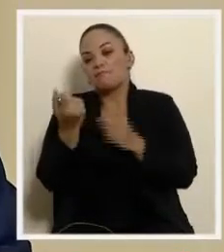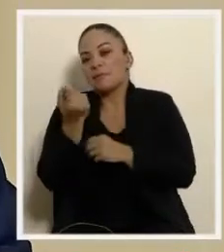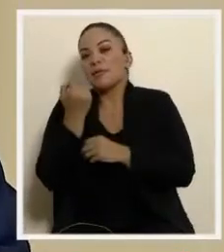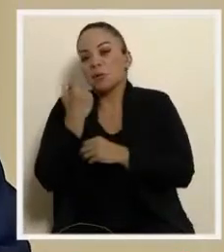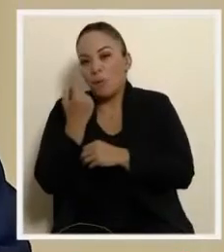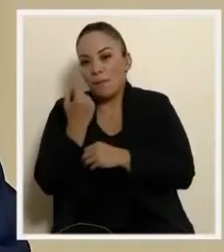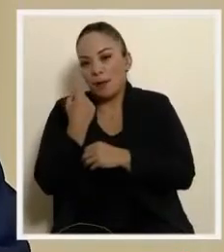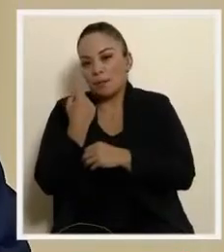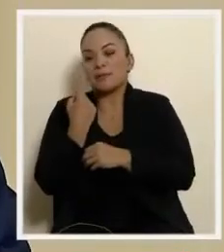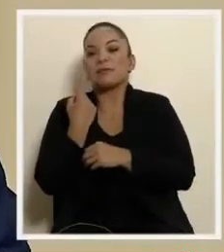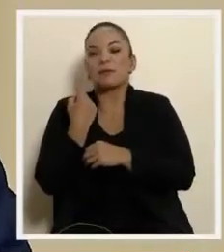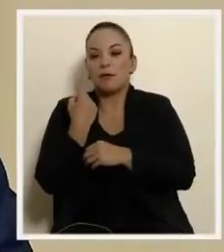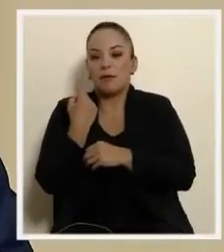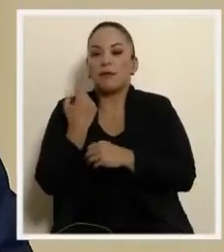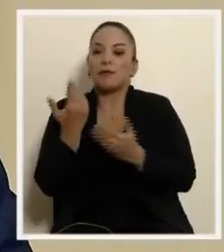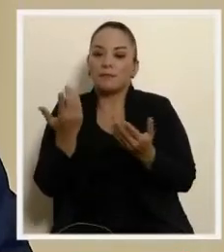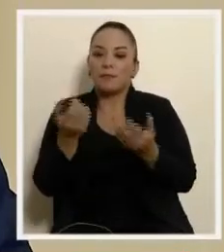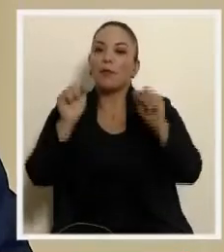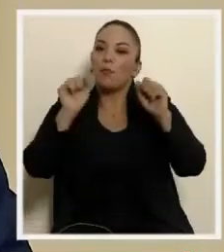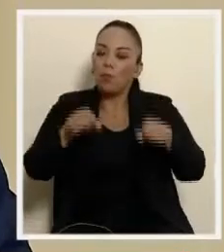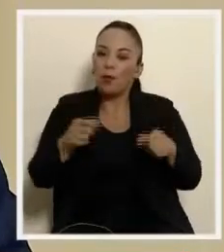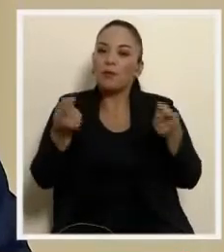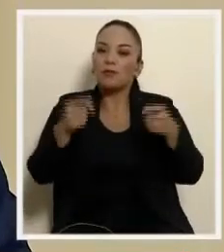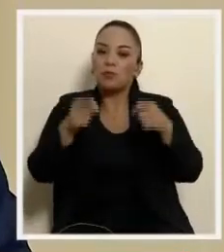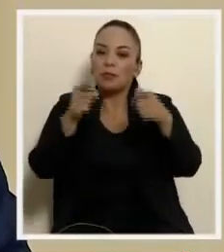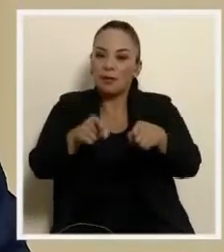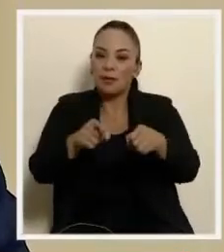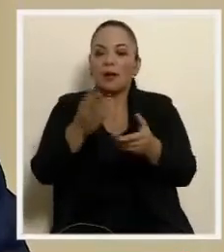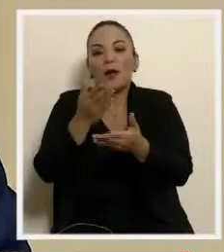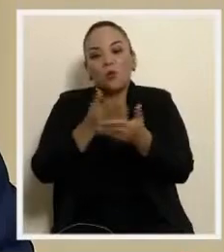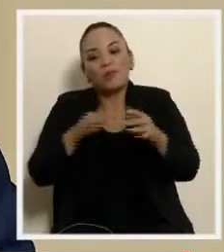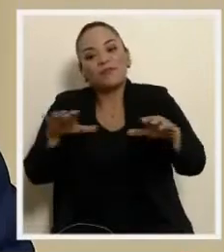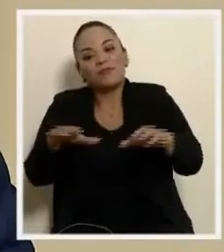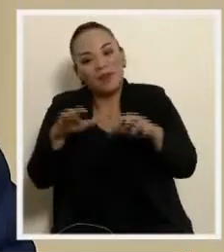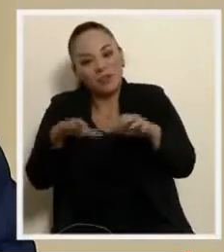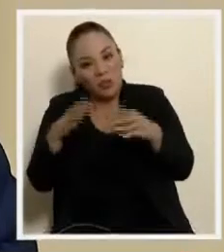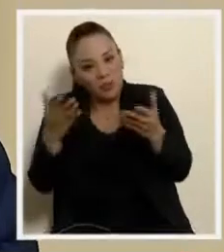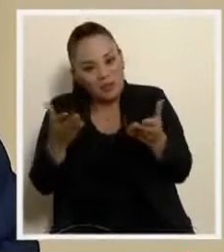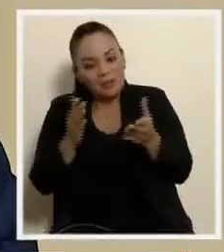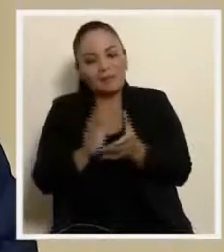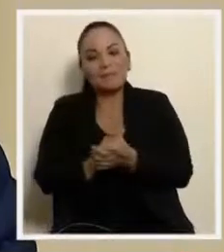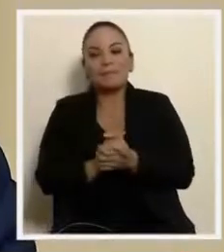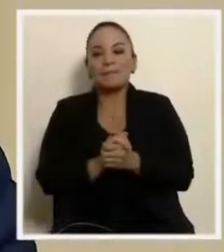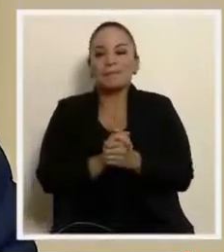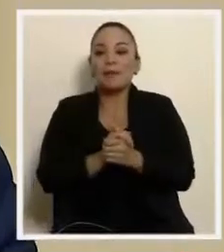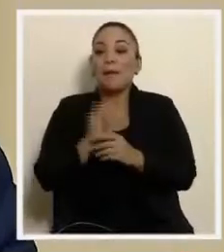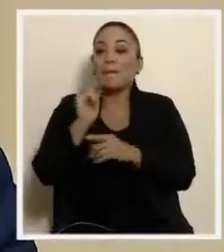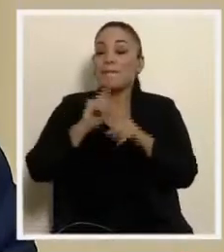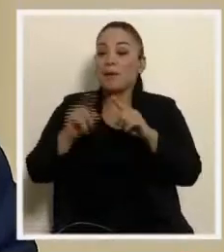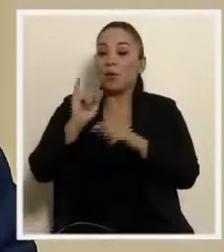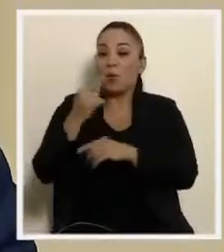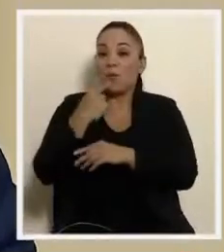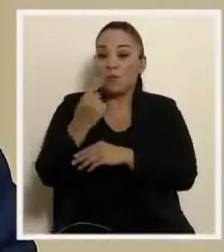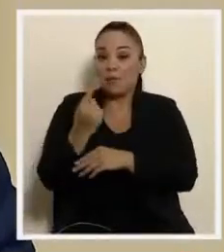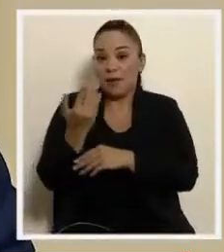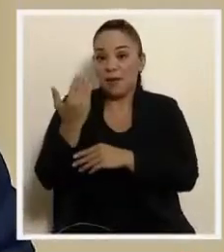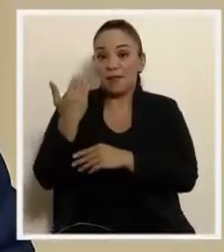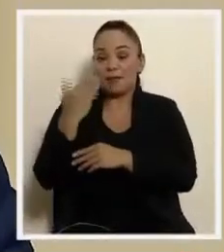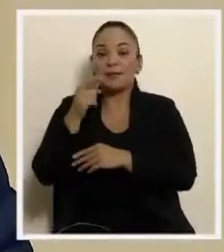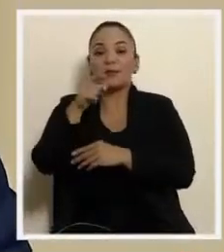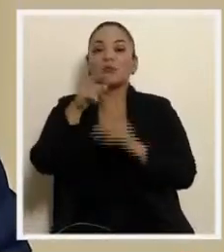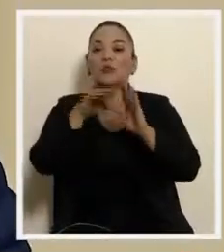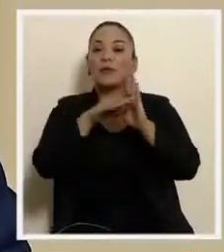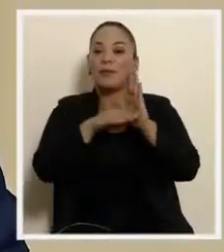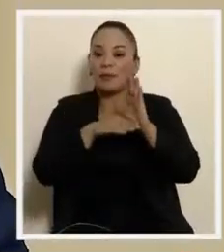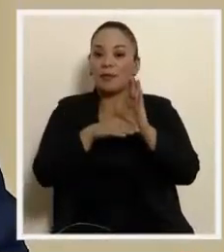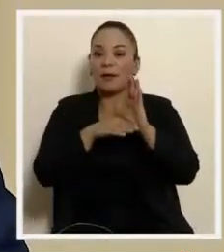comprensible que puedan presentarse algunas reacciones. No obstante, como dije antes, pues es una medida que ha